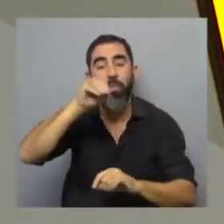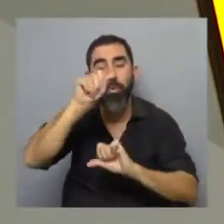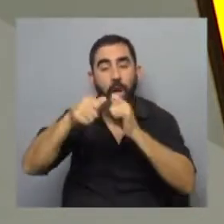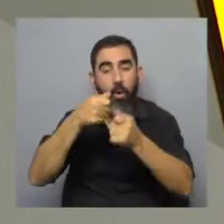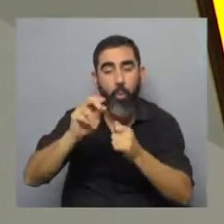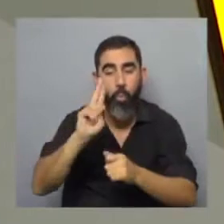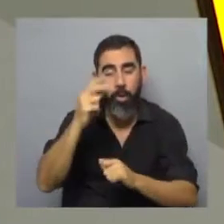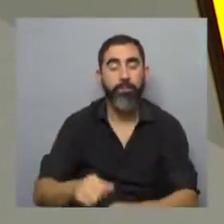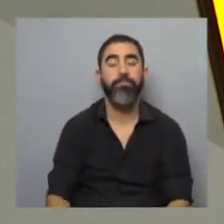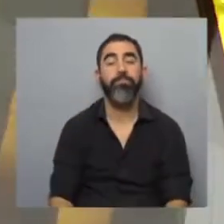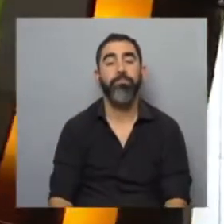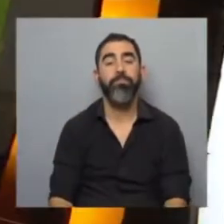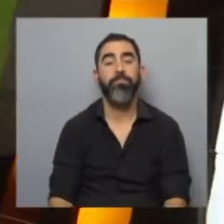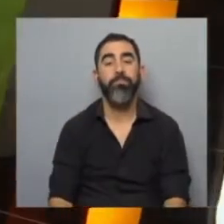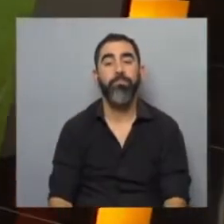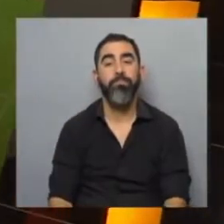Uruguay.